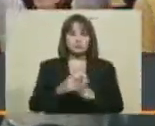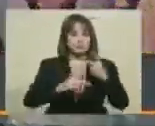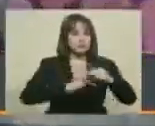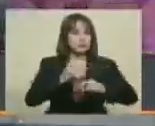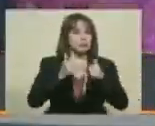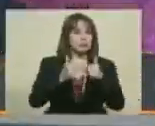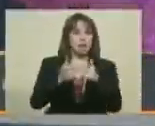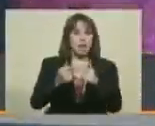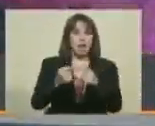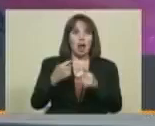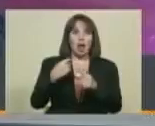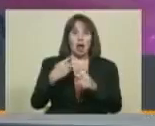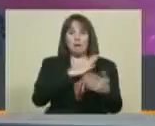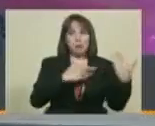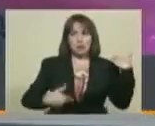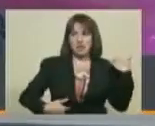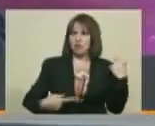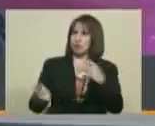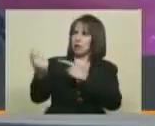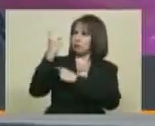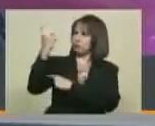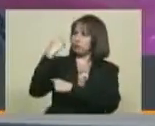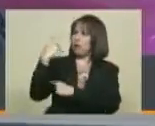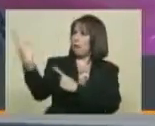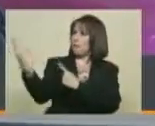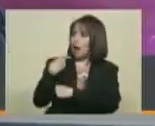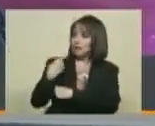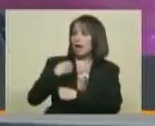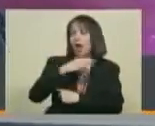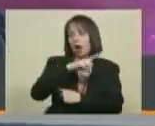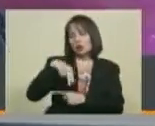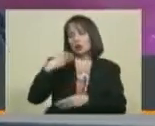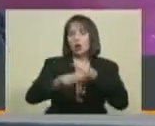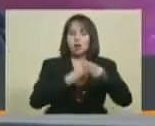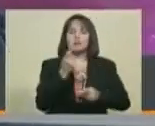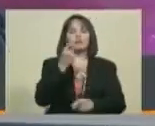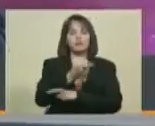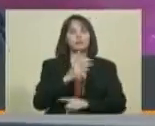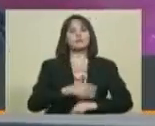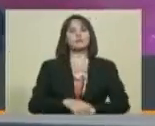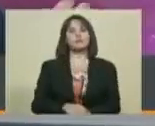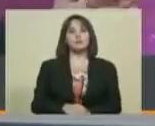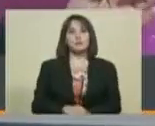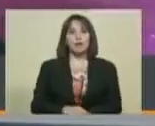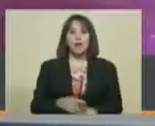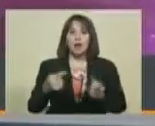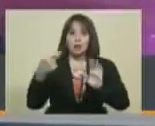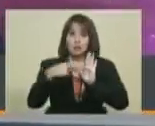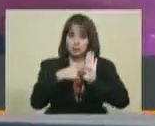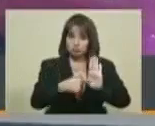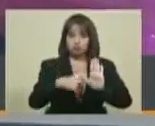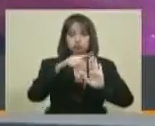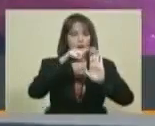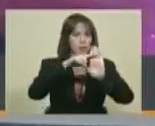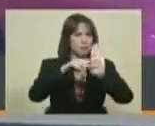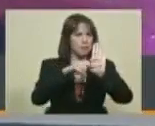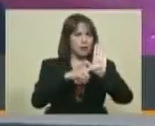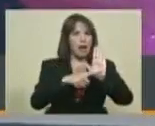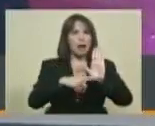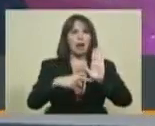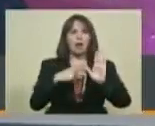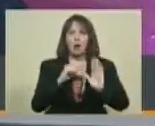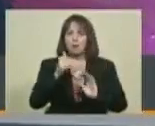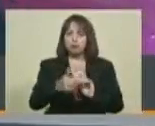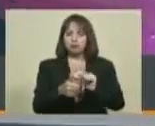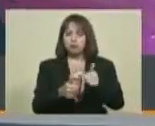su instrucción y traemos las conclusiones con las medidas que hay que hacer. Y le puedo decir, presidente, pozo a